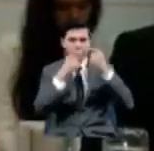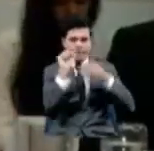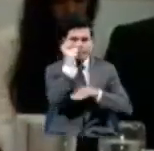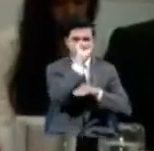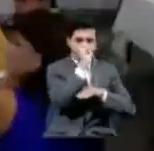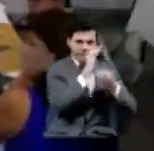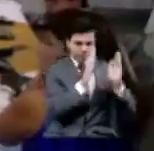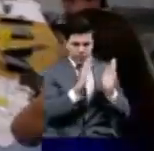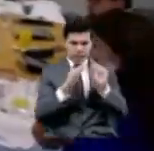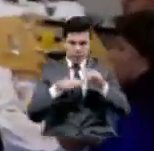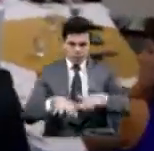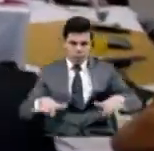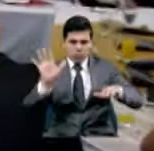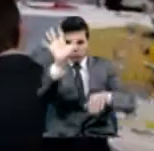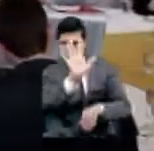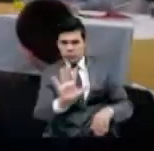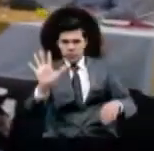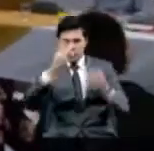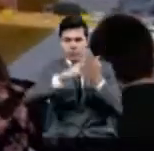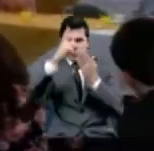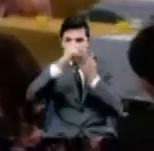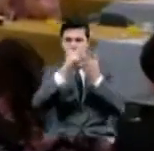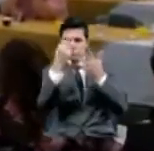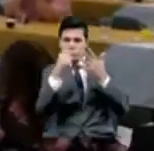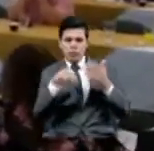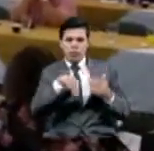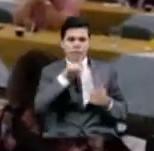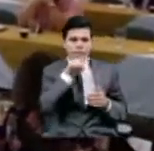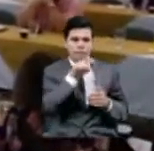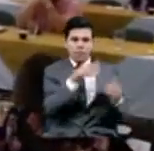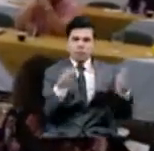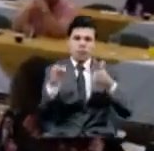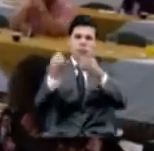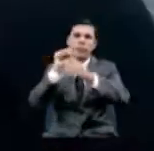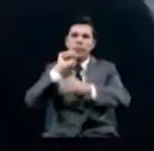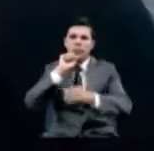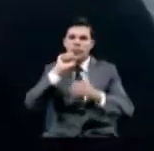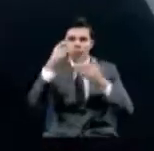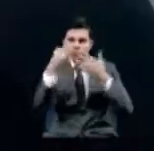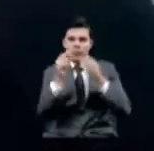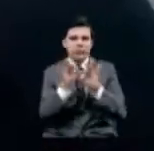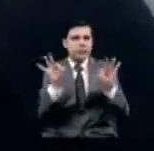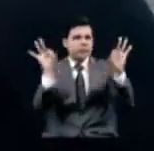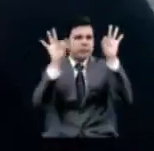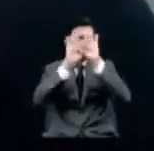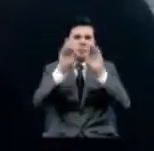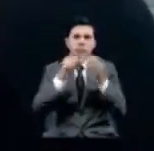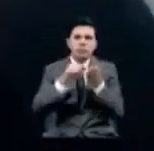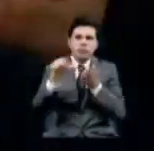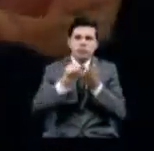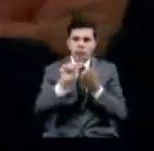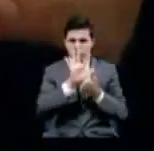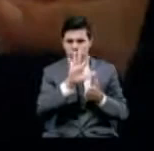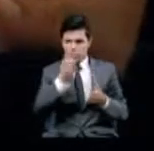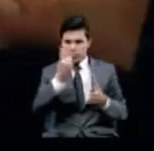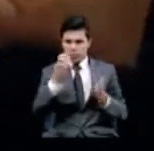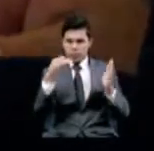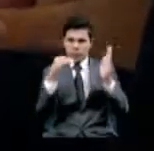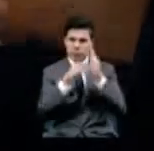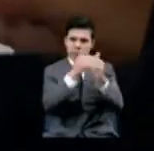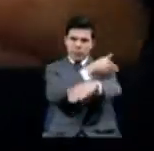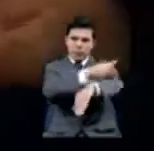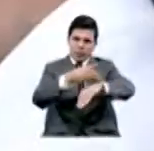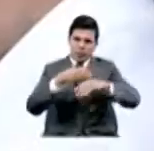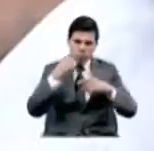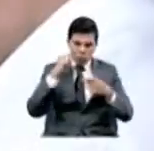del departamento, exponiendo proyectos como el de la vía Bucaramanga-Barranca Bermeja, dándole prioridad a la inversión de 58 mil millones de pesos